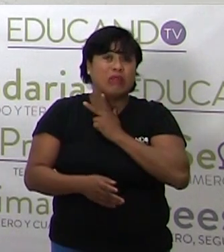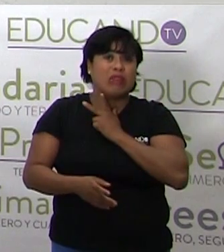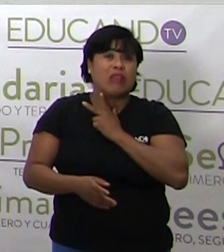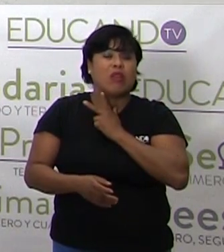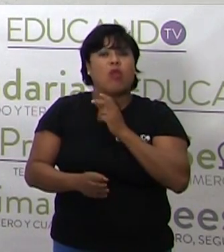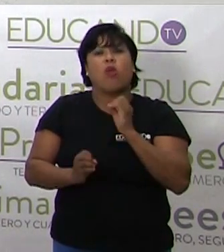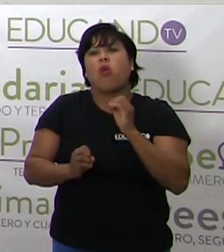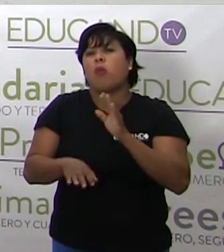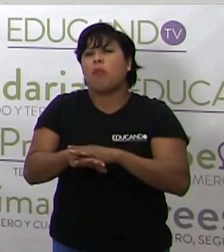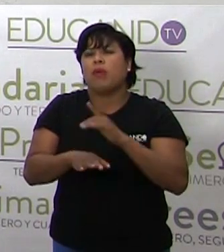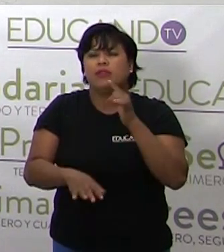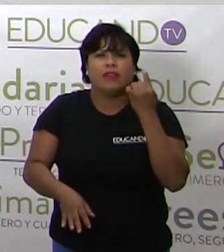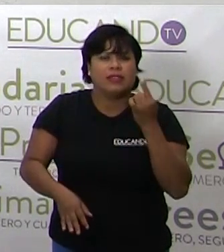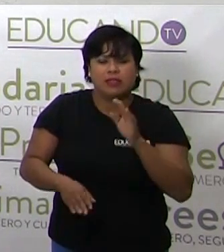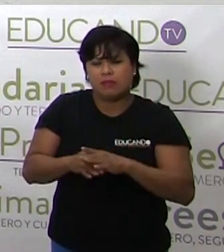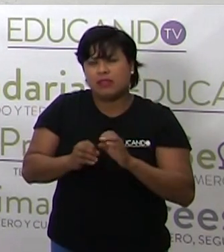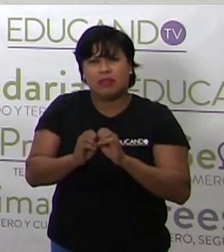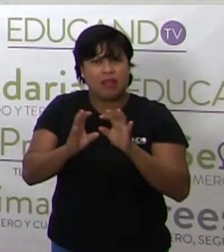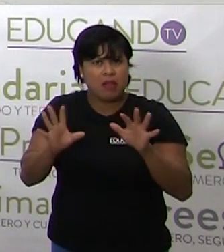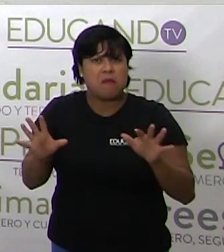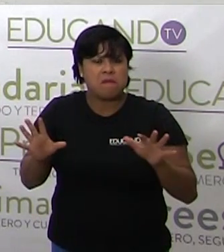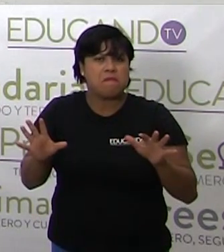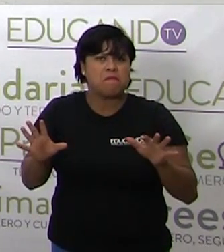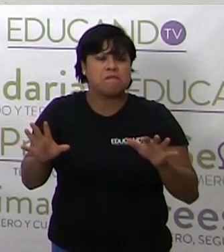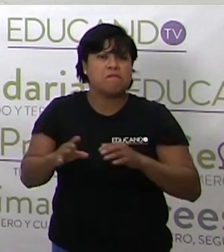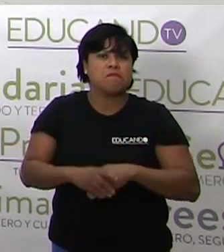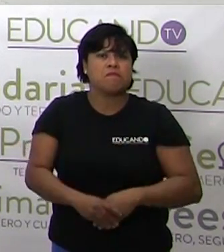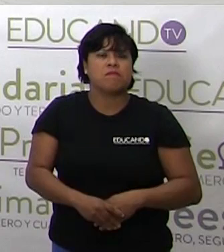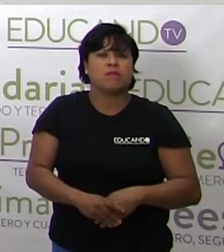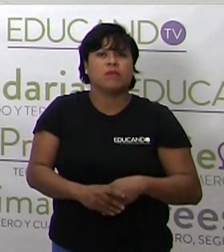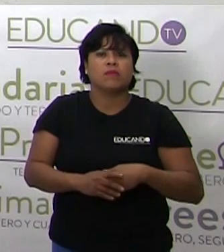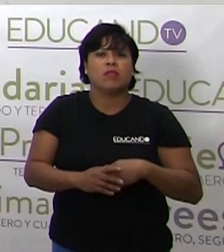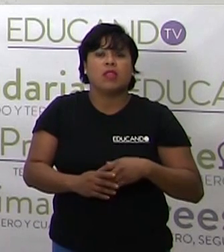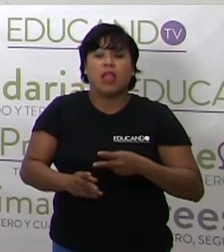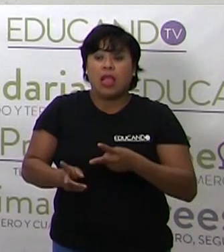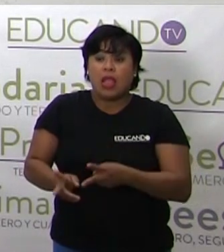O más fácil, más claro, han